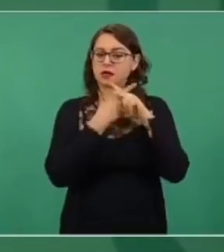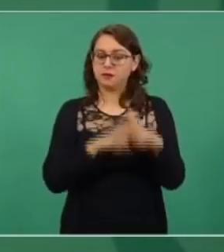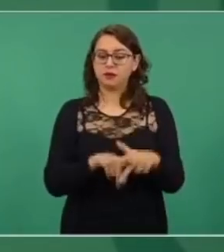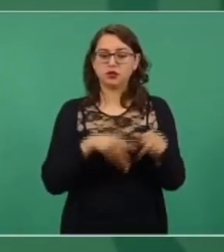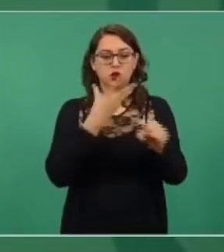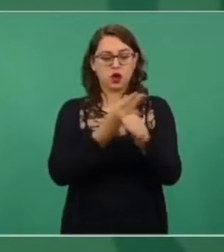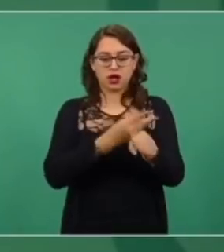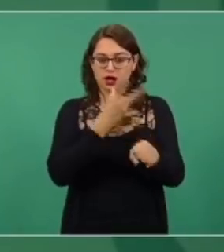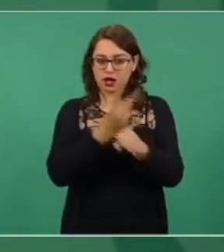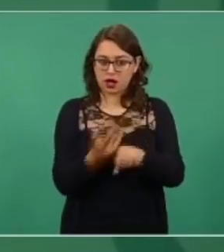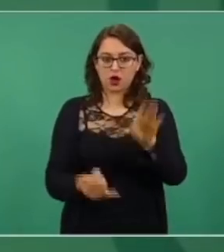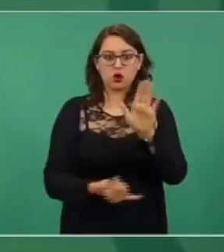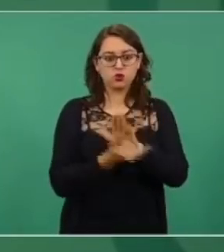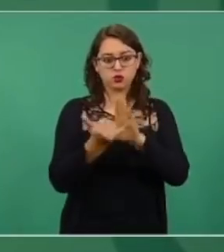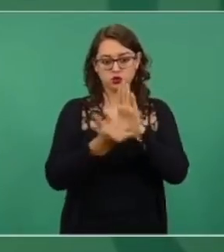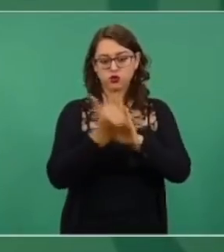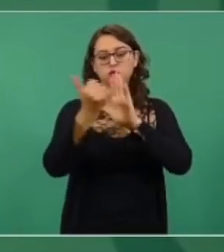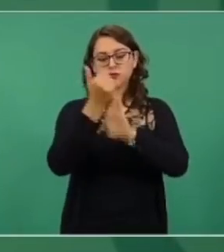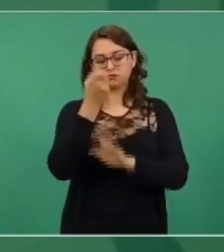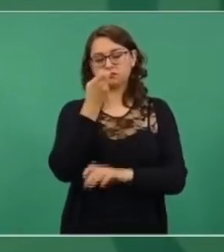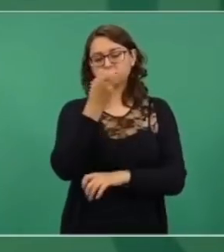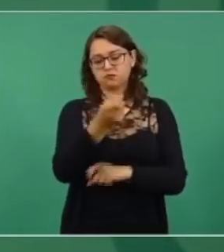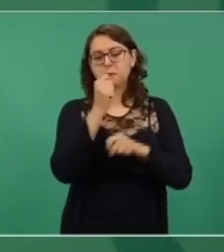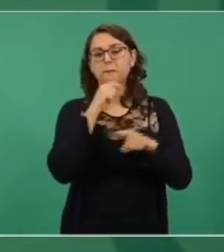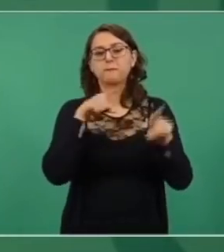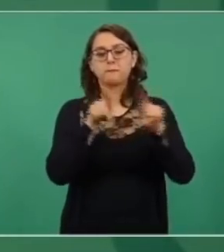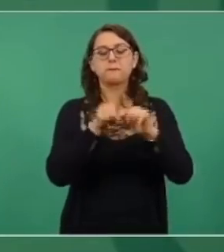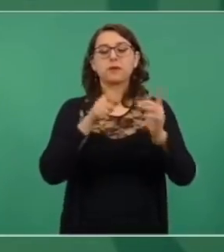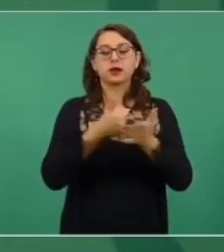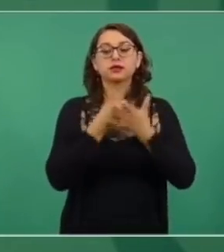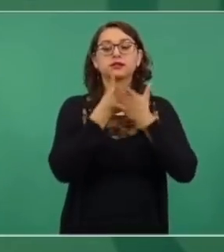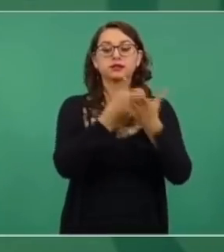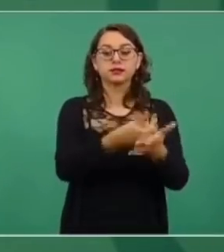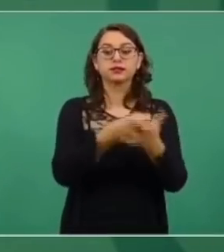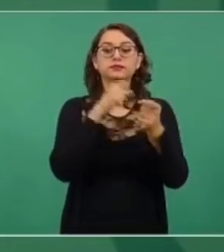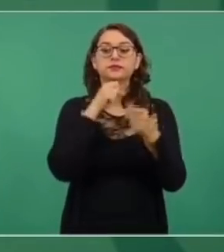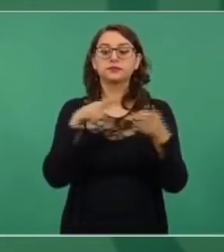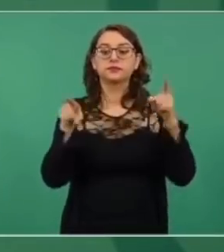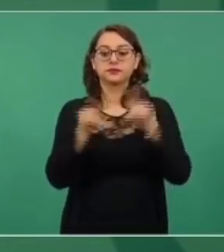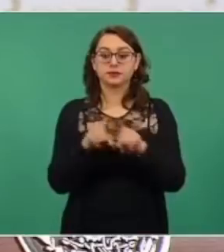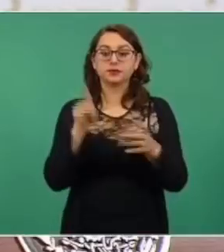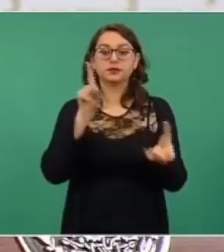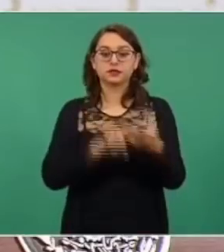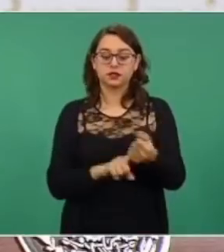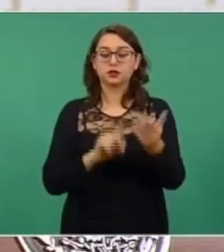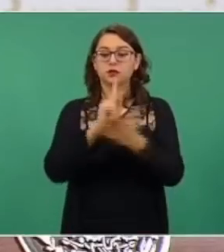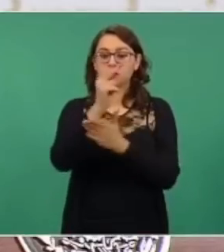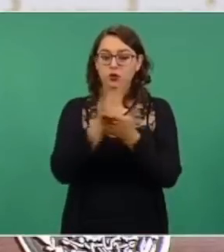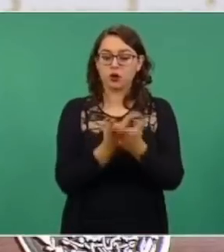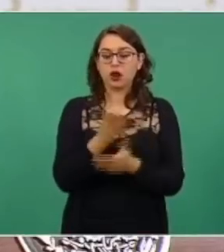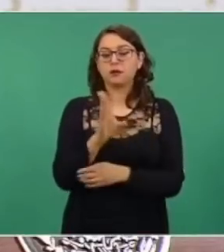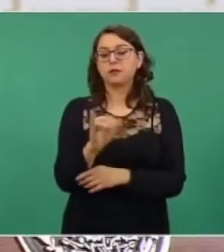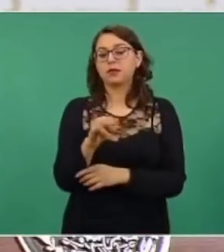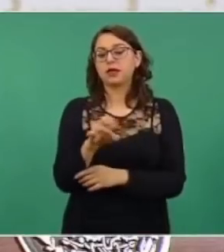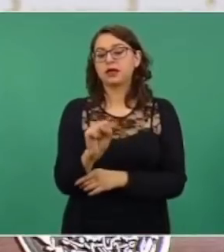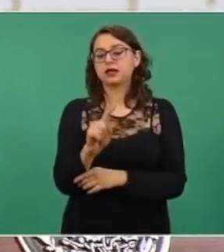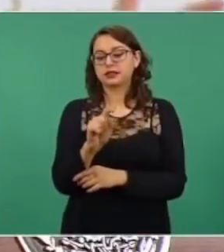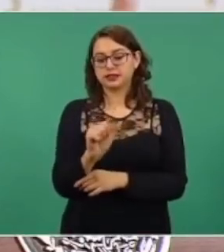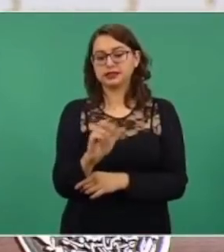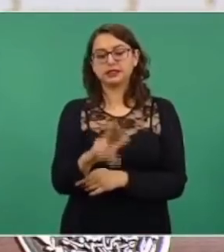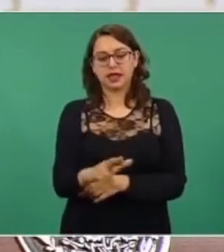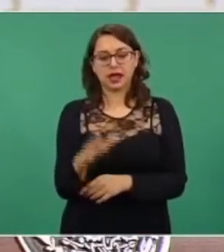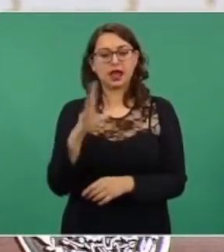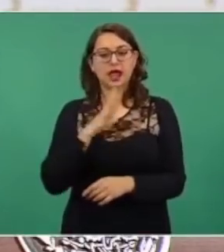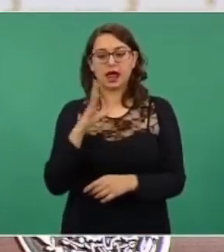ayudar, y se están aplicando programas de bienestar en Poza Rica, en toda